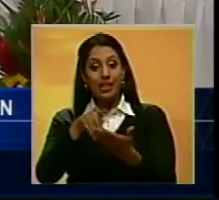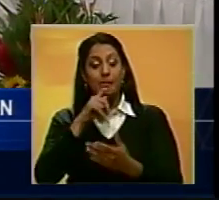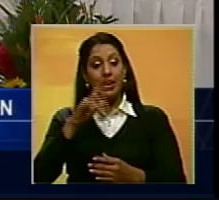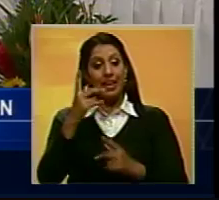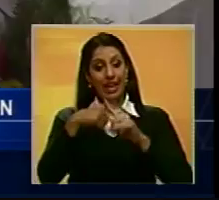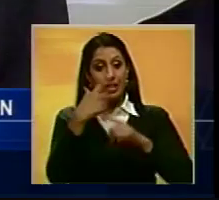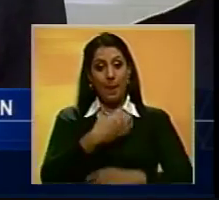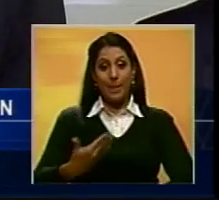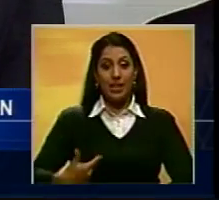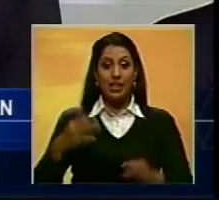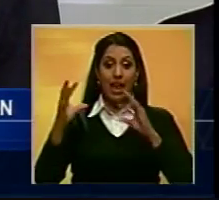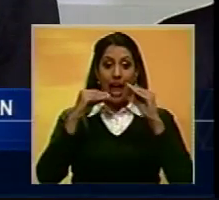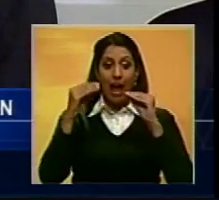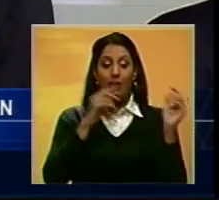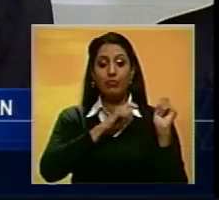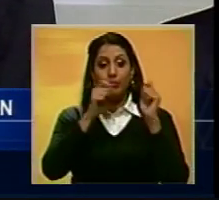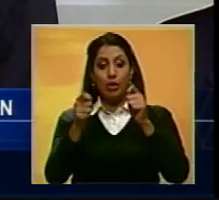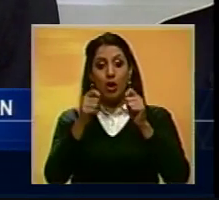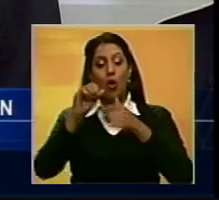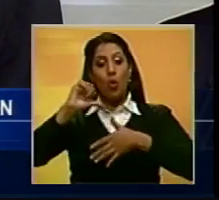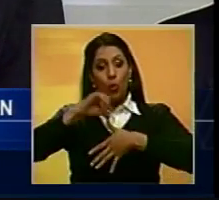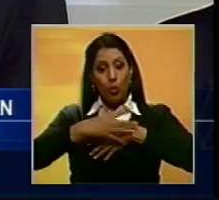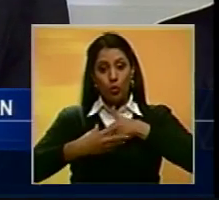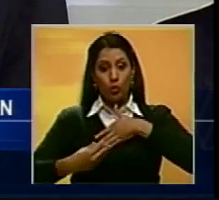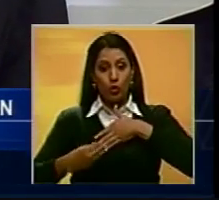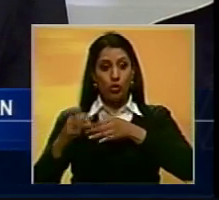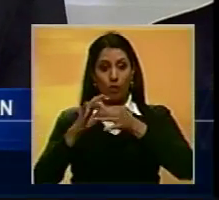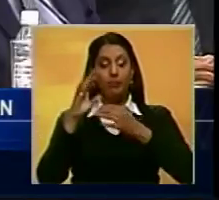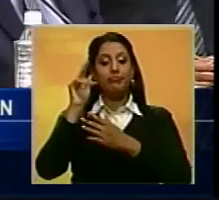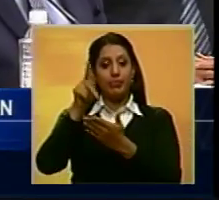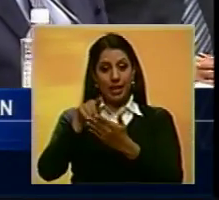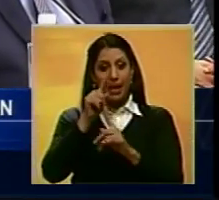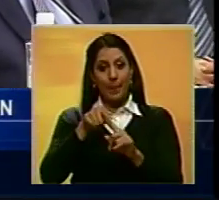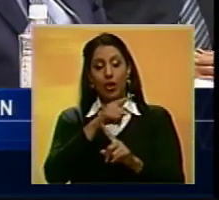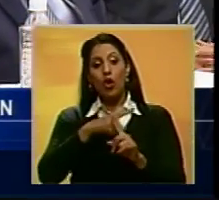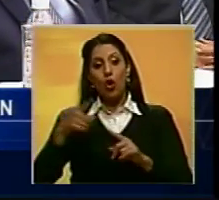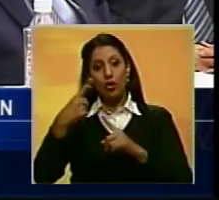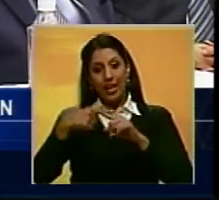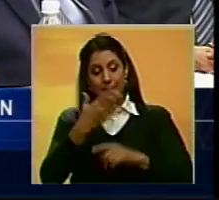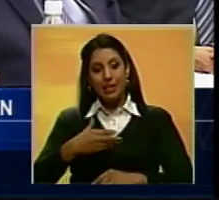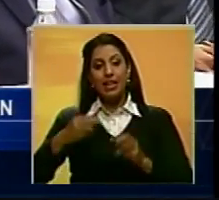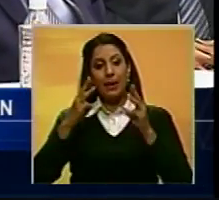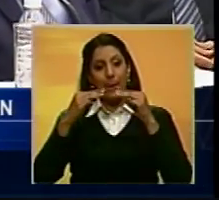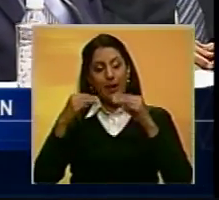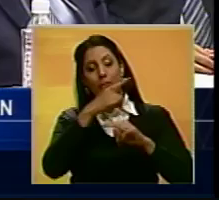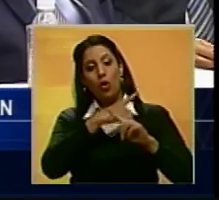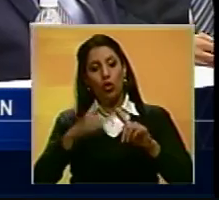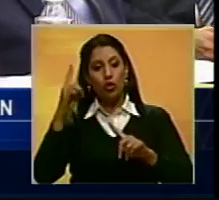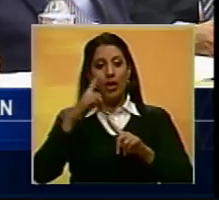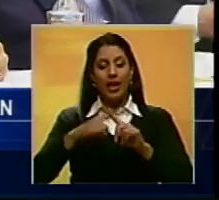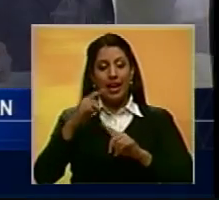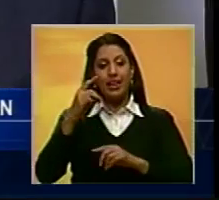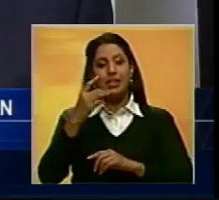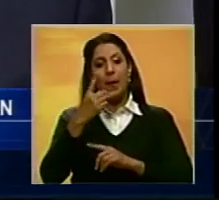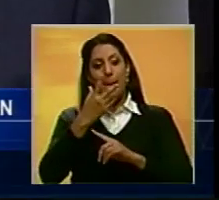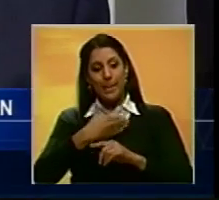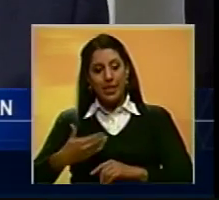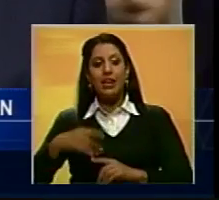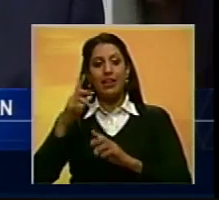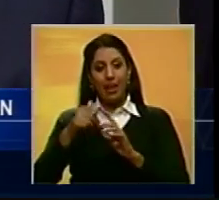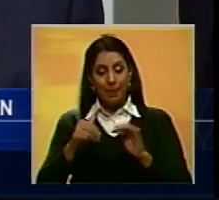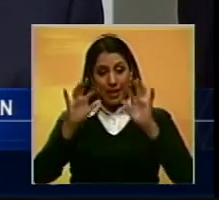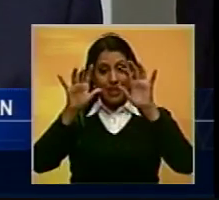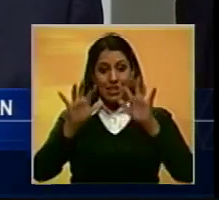expresidentes mediadores designados por UNASUR, José Luis Rodríguez Zapatero, Leonel Fernández y Martín Torrijos, así como el secretario general